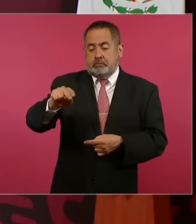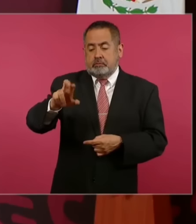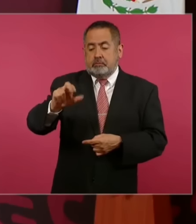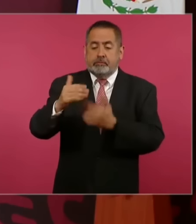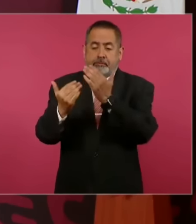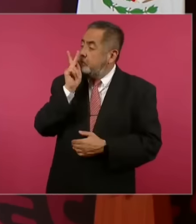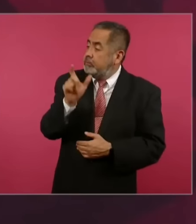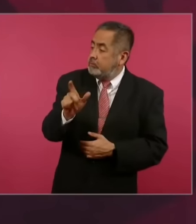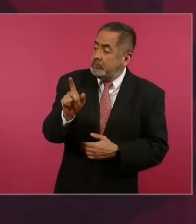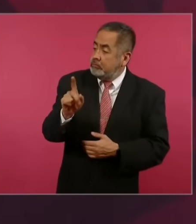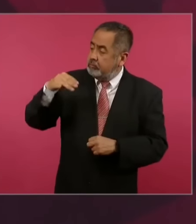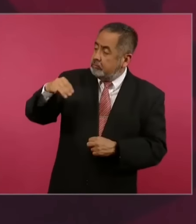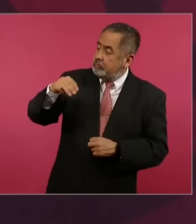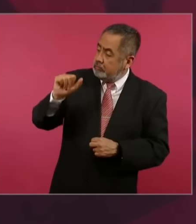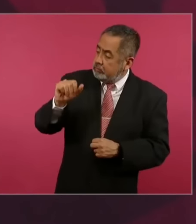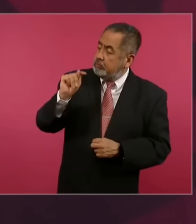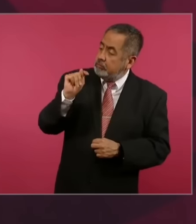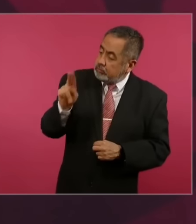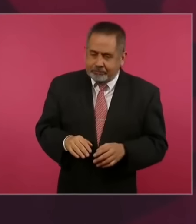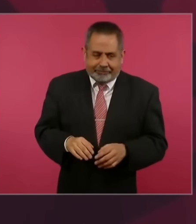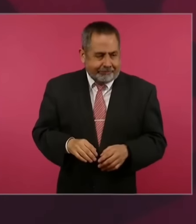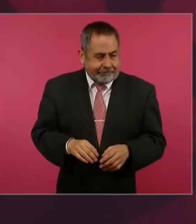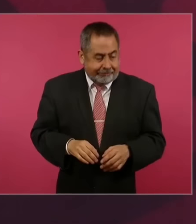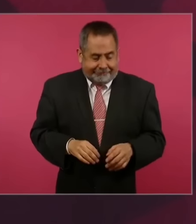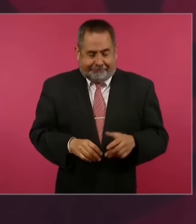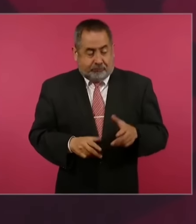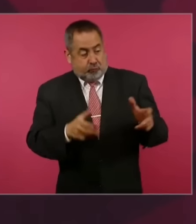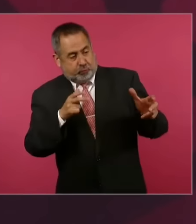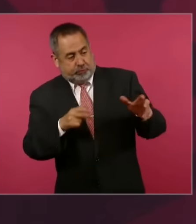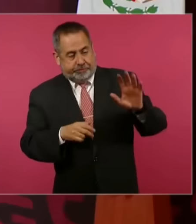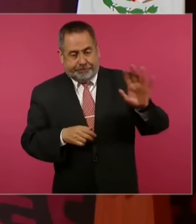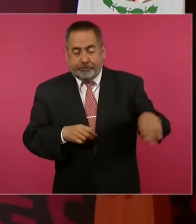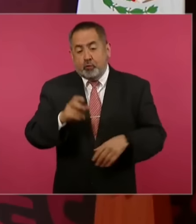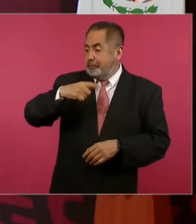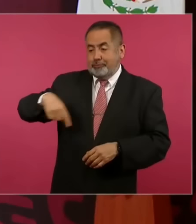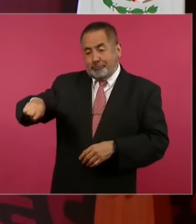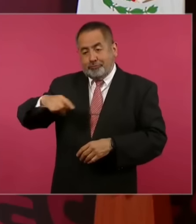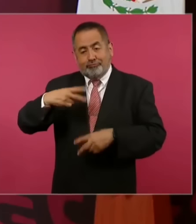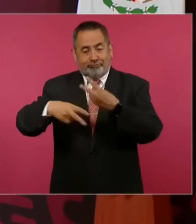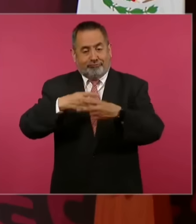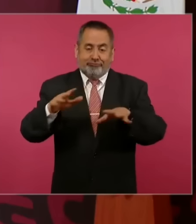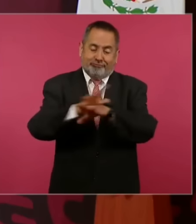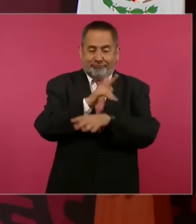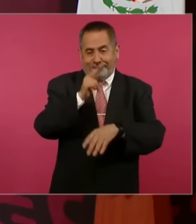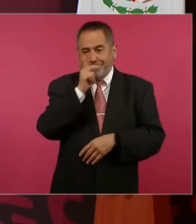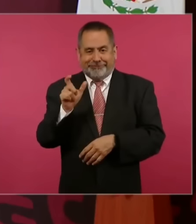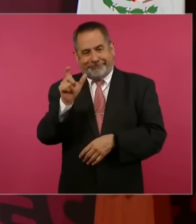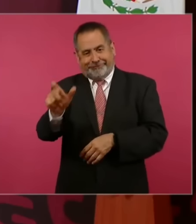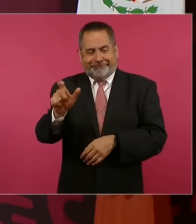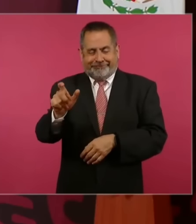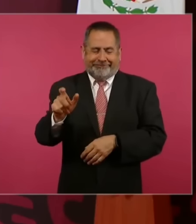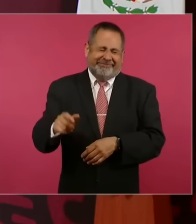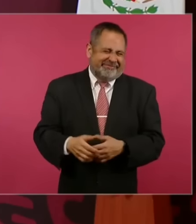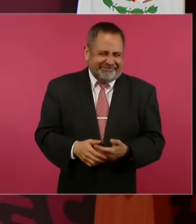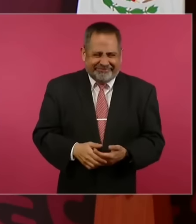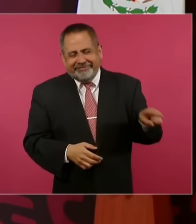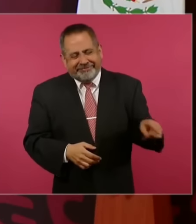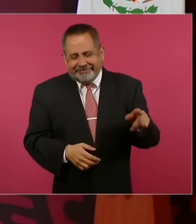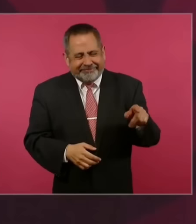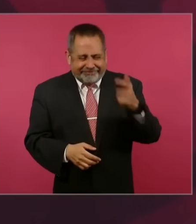sino matutina. Entonces ya vamos todos, ¿no?, a hablar físico ya, sí, sí. Porque él